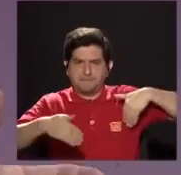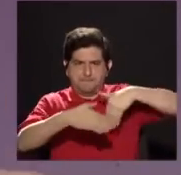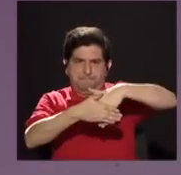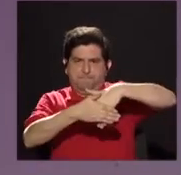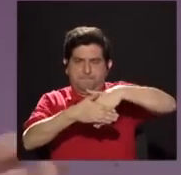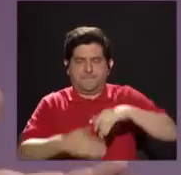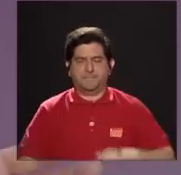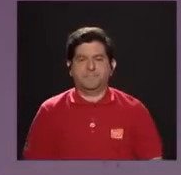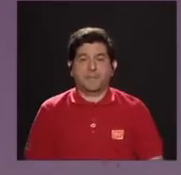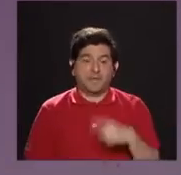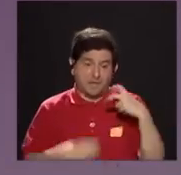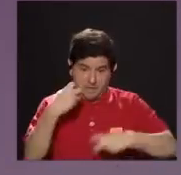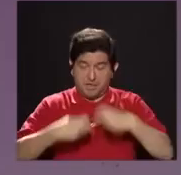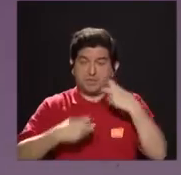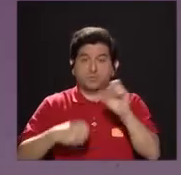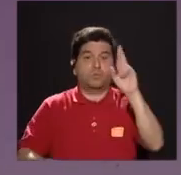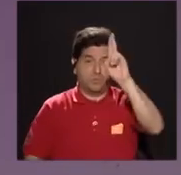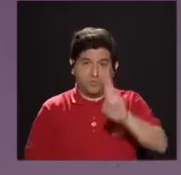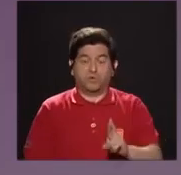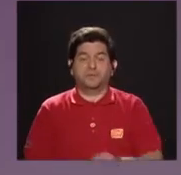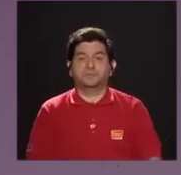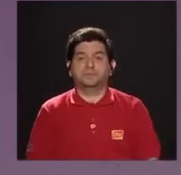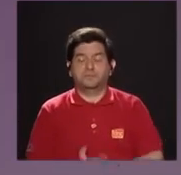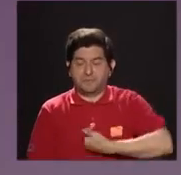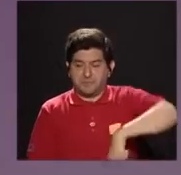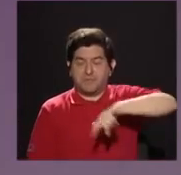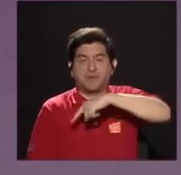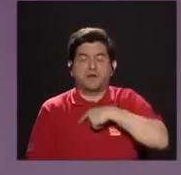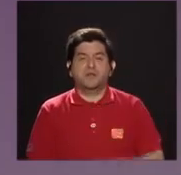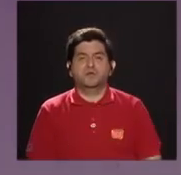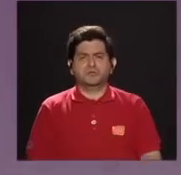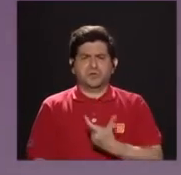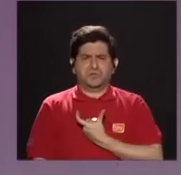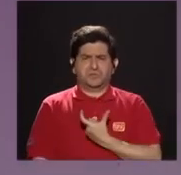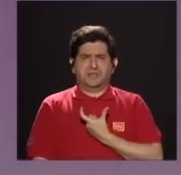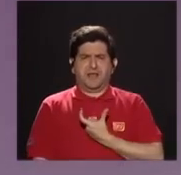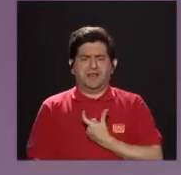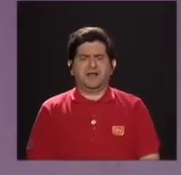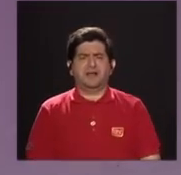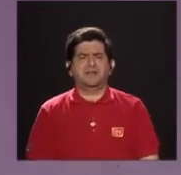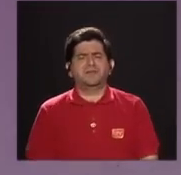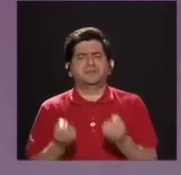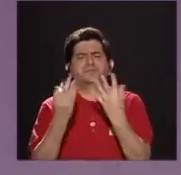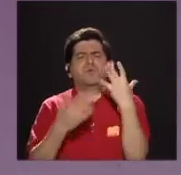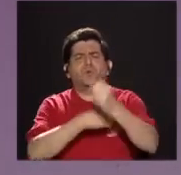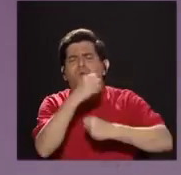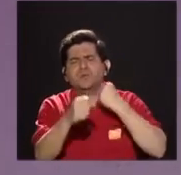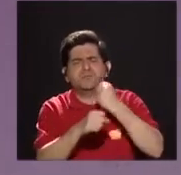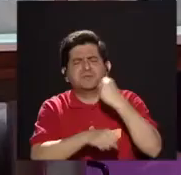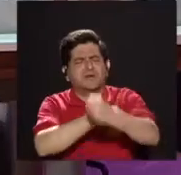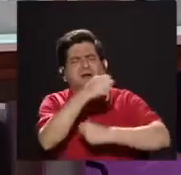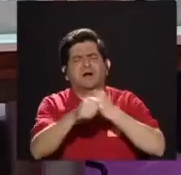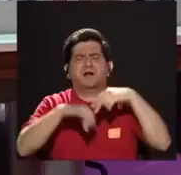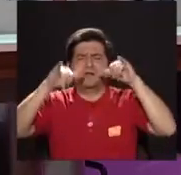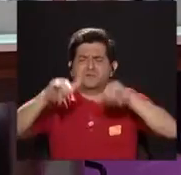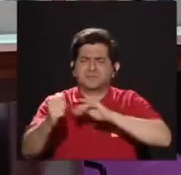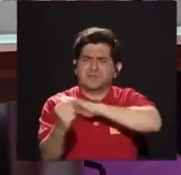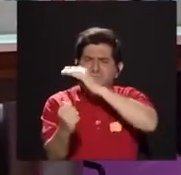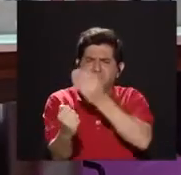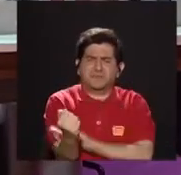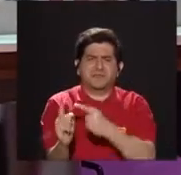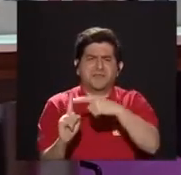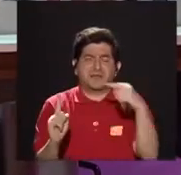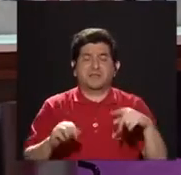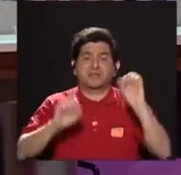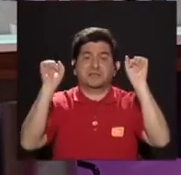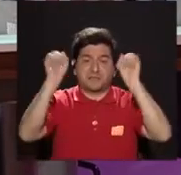y son es un problema aquí en Costa Rica, ¿verdad? Nosotros llevamos alcaldes que llevan muchos años, que se mantienen en el poder desde que se